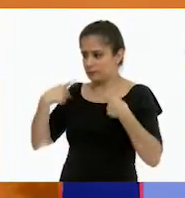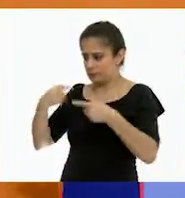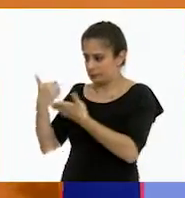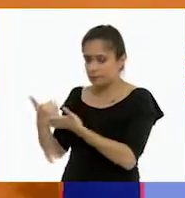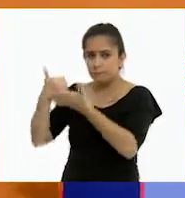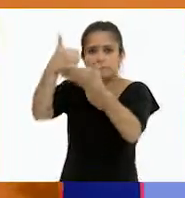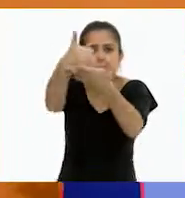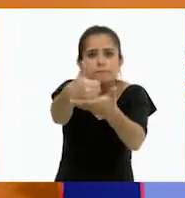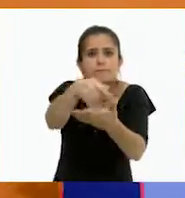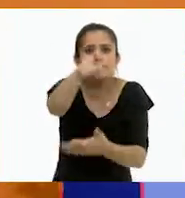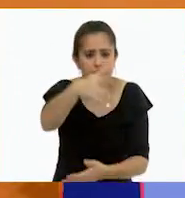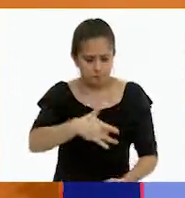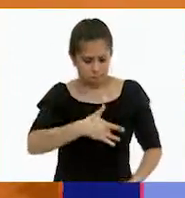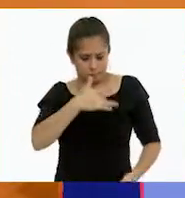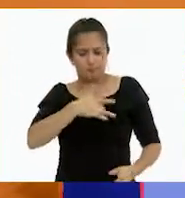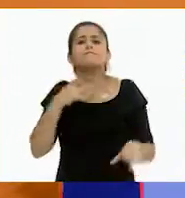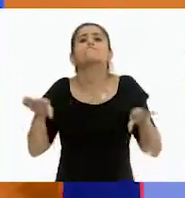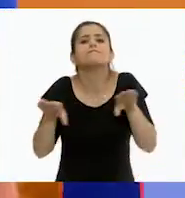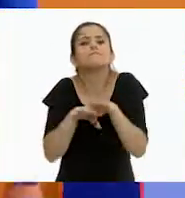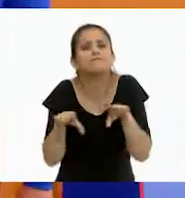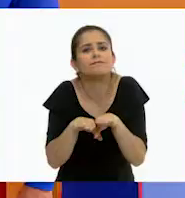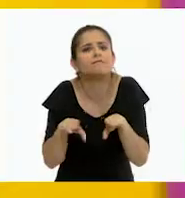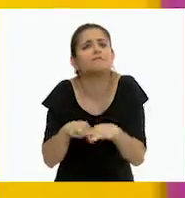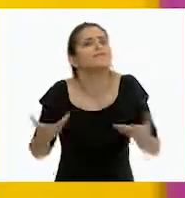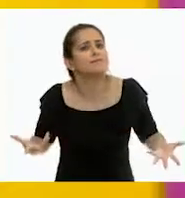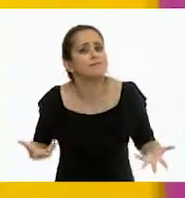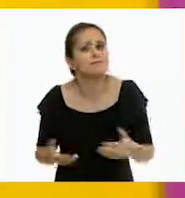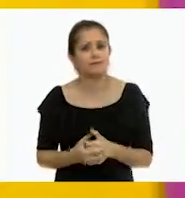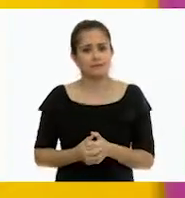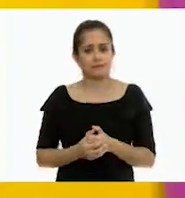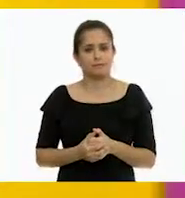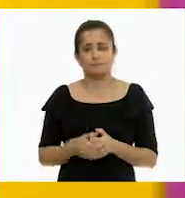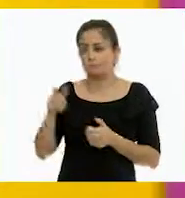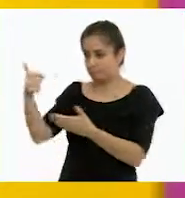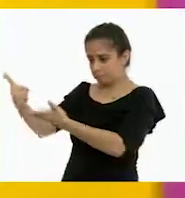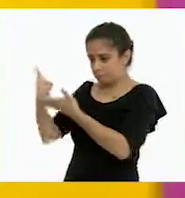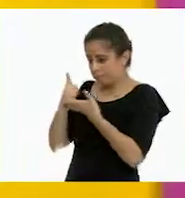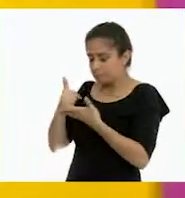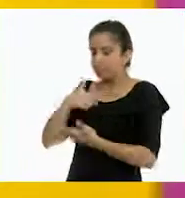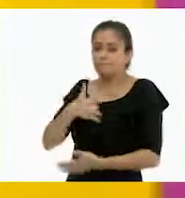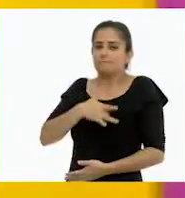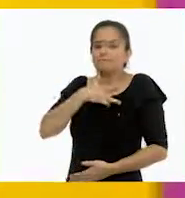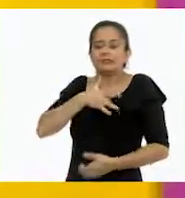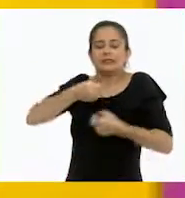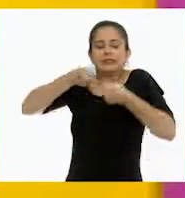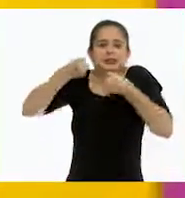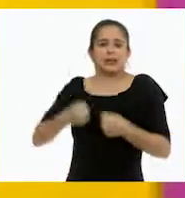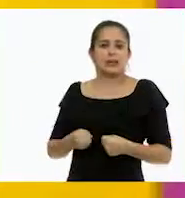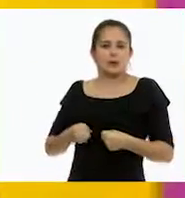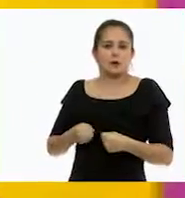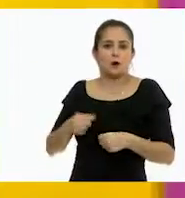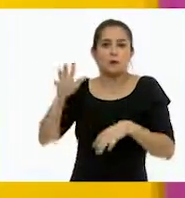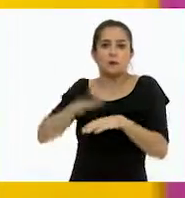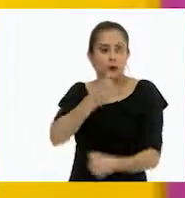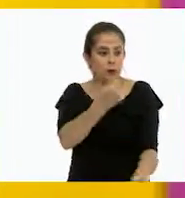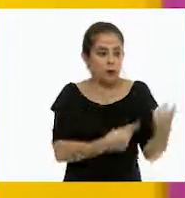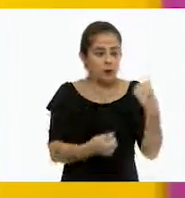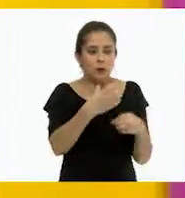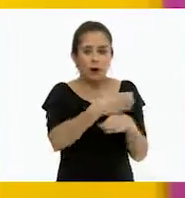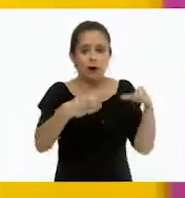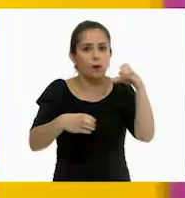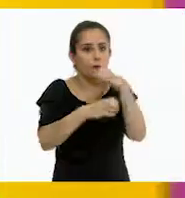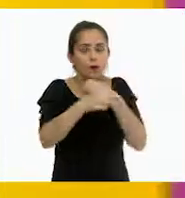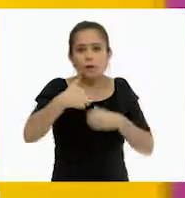en ti o qué te hacen sentir cuando te ayudan? Pues segura, porque hay algunas cosas que no sé,